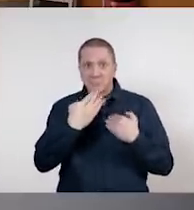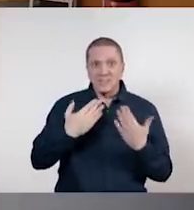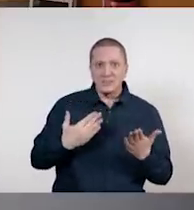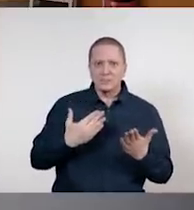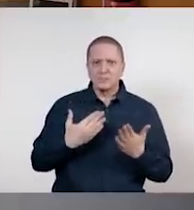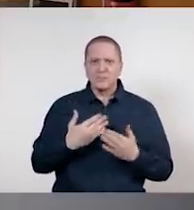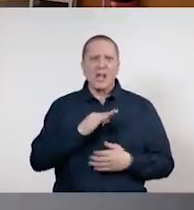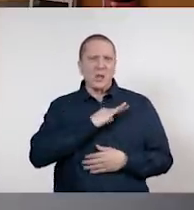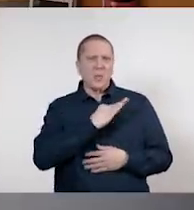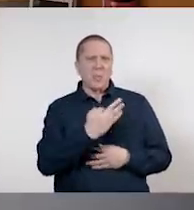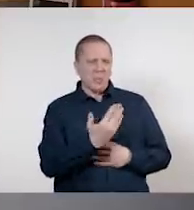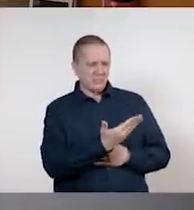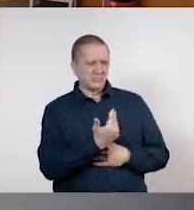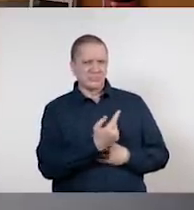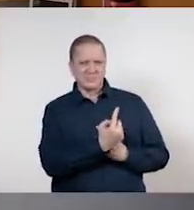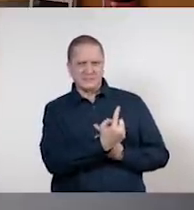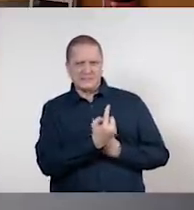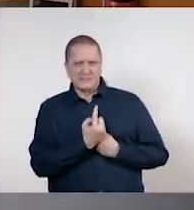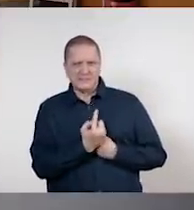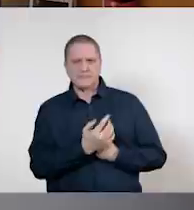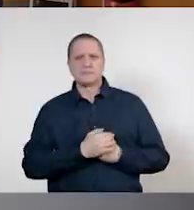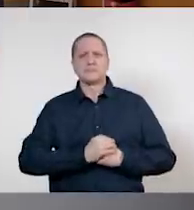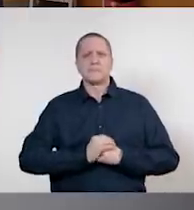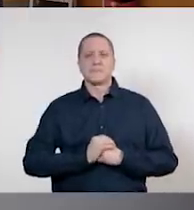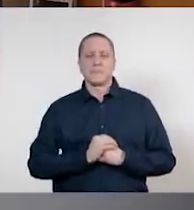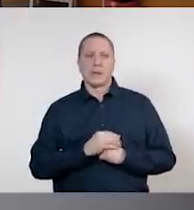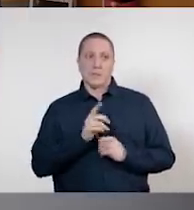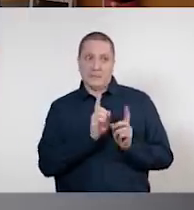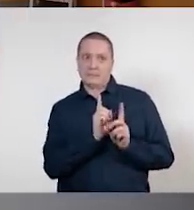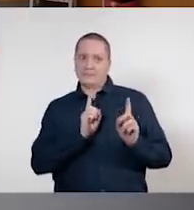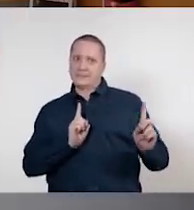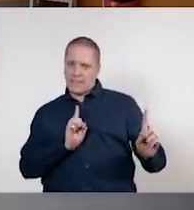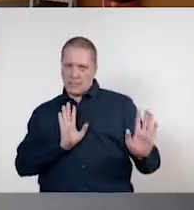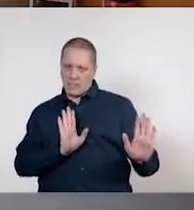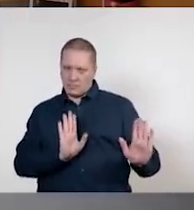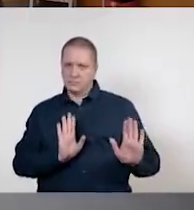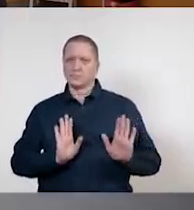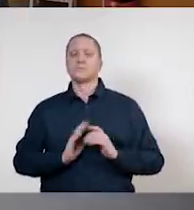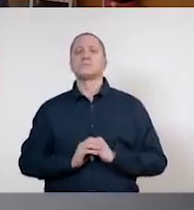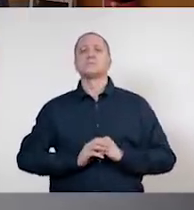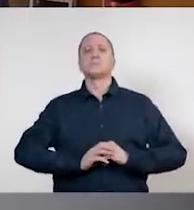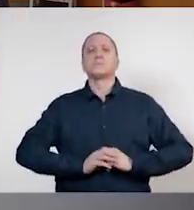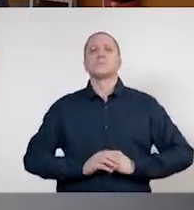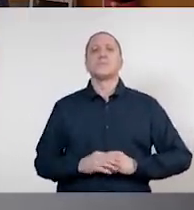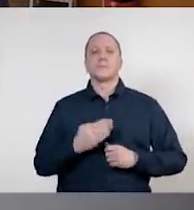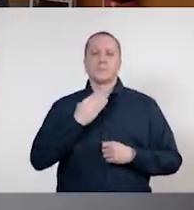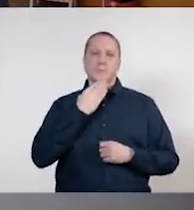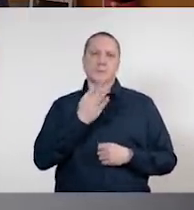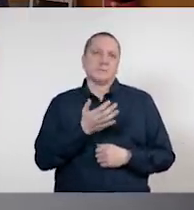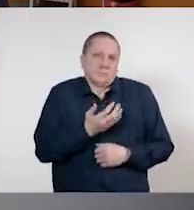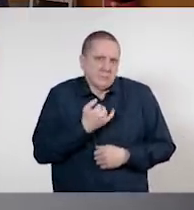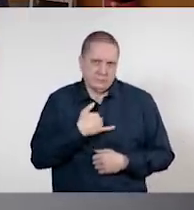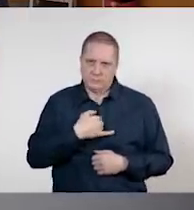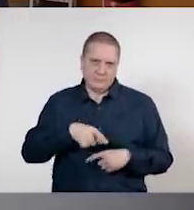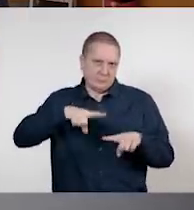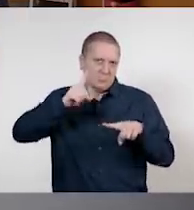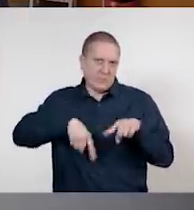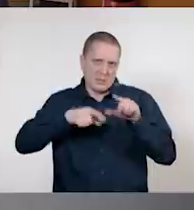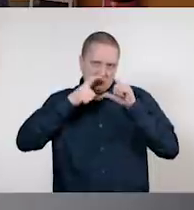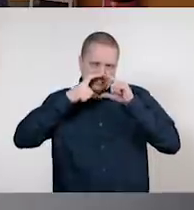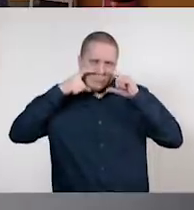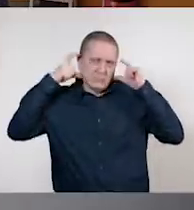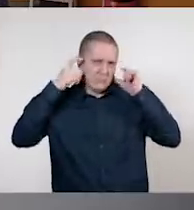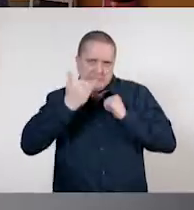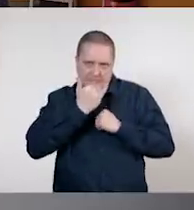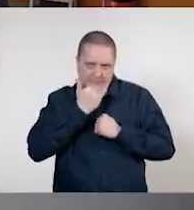niñas, ¿está bien? Yo creo que te puedes acercar un poquito más. Muchas gracias. Guardando la sana distancia, por supuesto. Bueno, yo necesito quitarme eso para contarles un